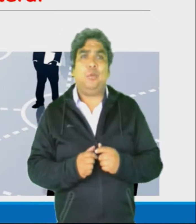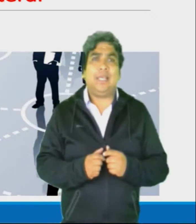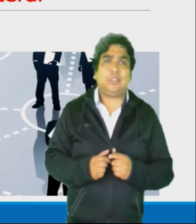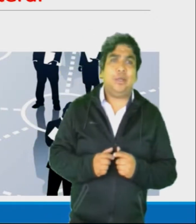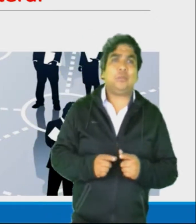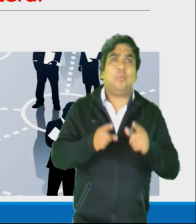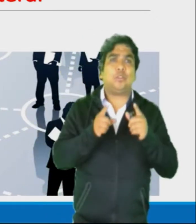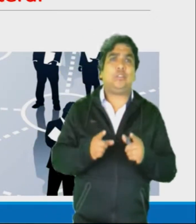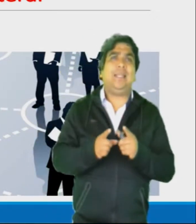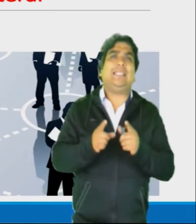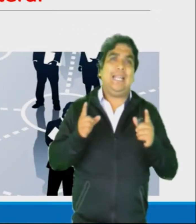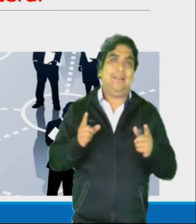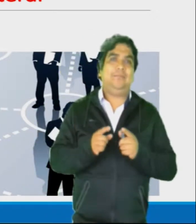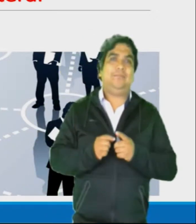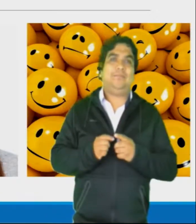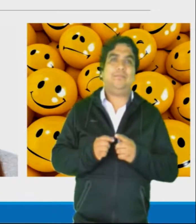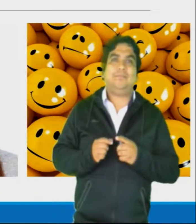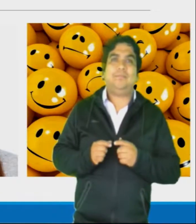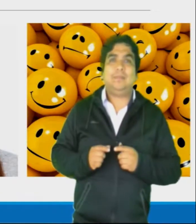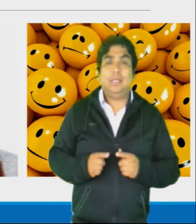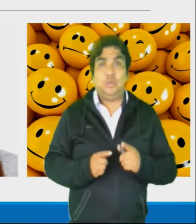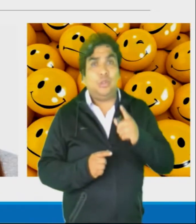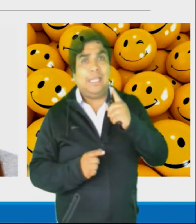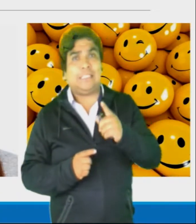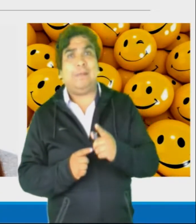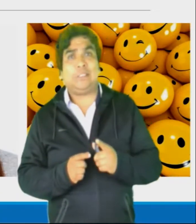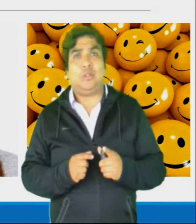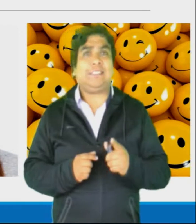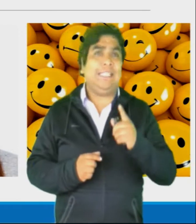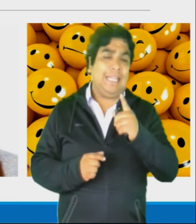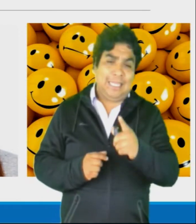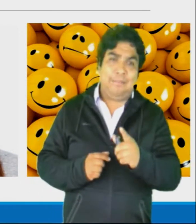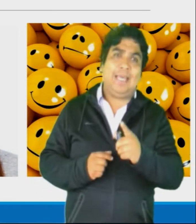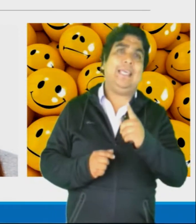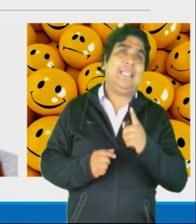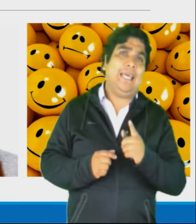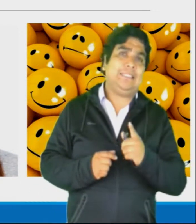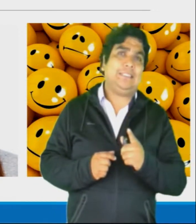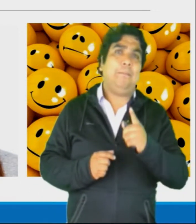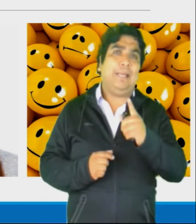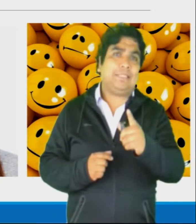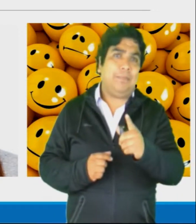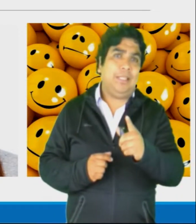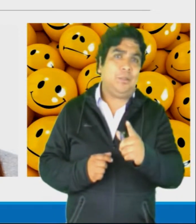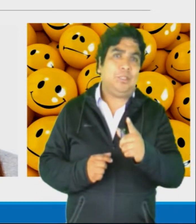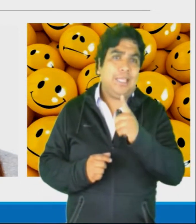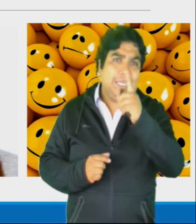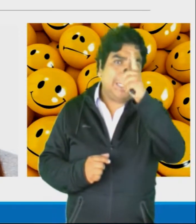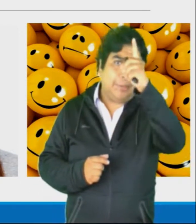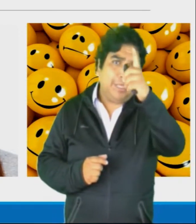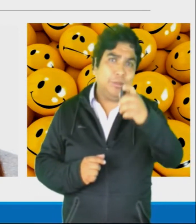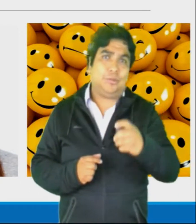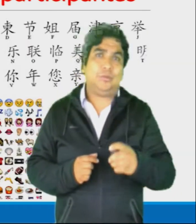la comunicación es un proceso bilateral, donde las personas intercambian ideas, pensamientos